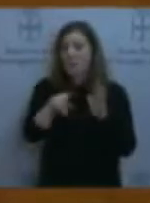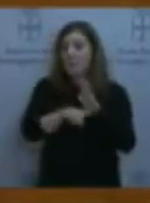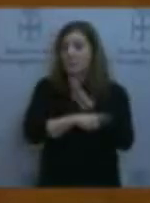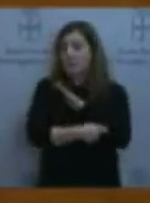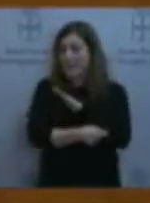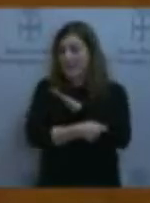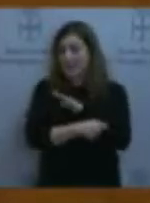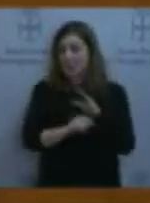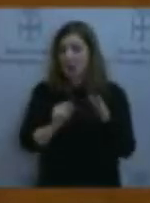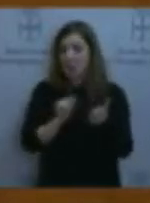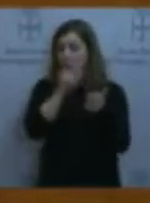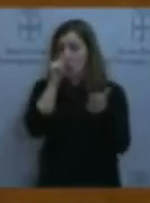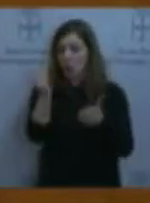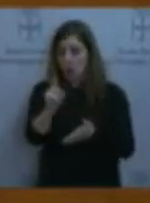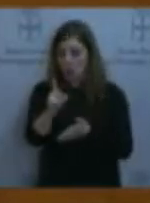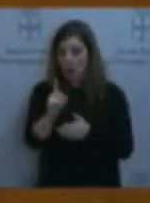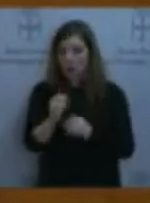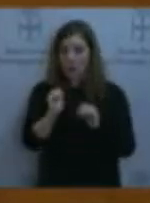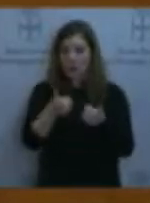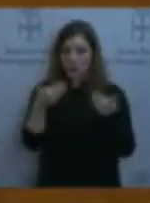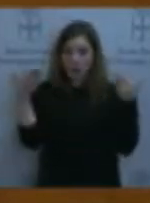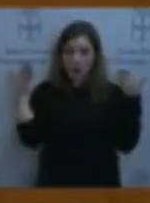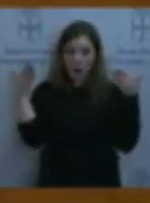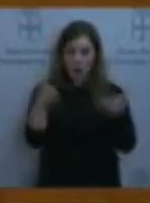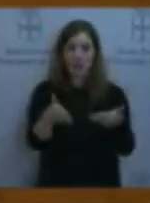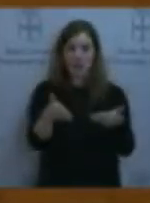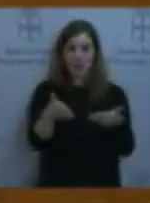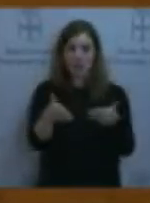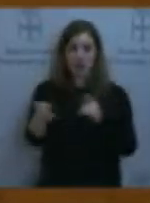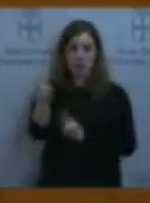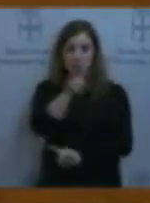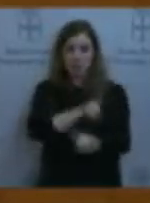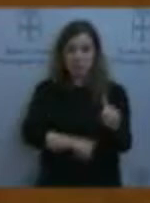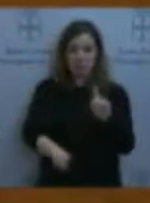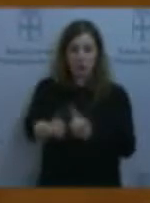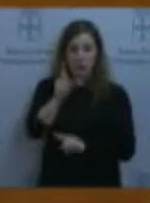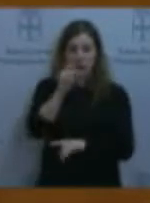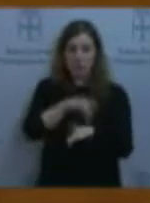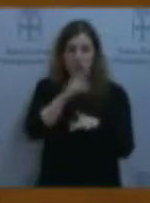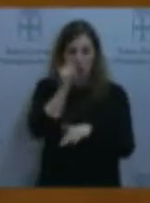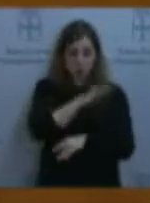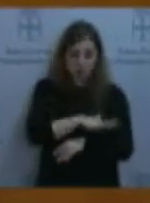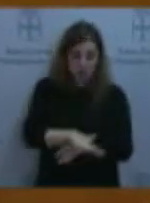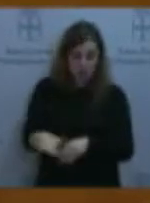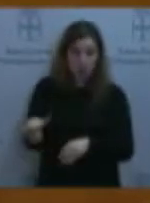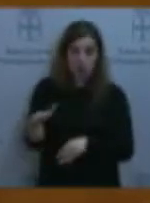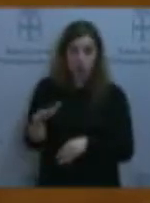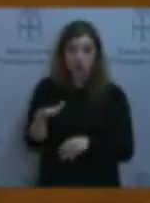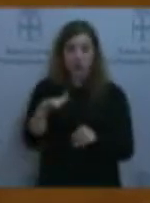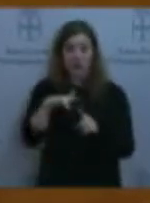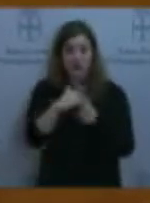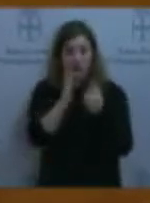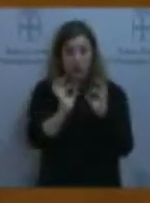centrar un poquitín más en el problema de la pediatría. En este caso no se puede entender cómo se permite que